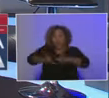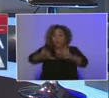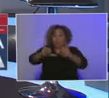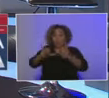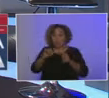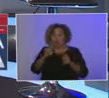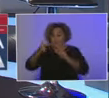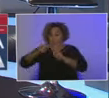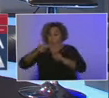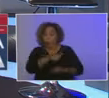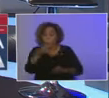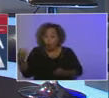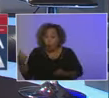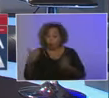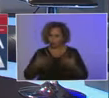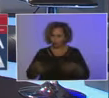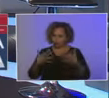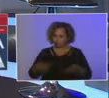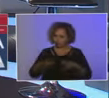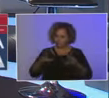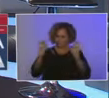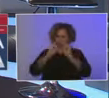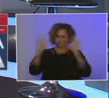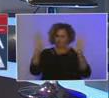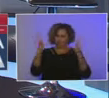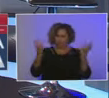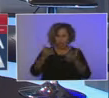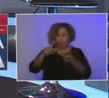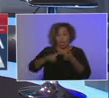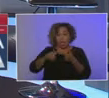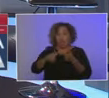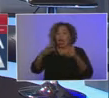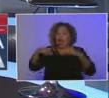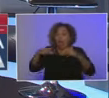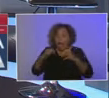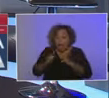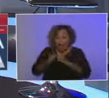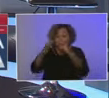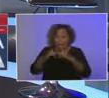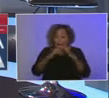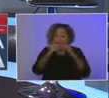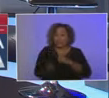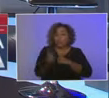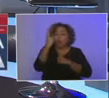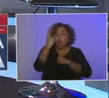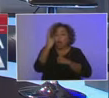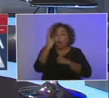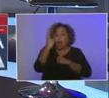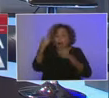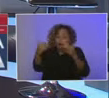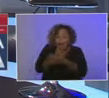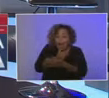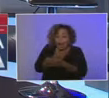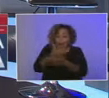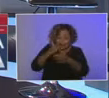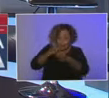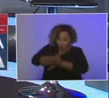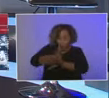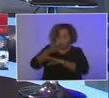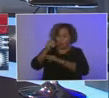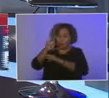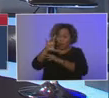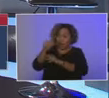el otro dato que es más impresionante todavía es que no se ha construido ni una sola casa después de María